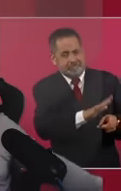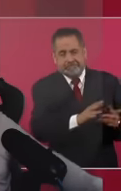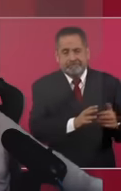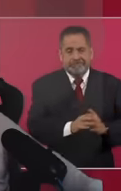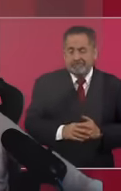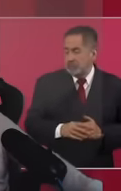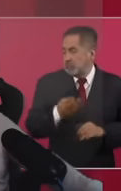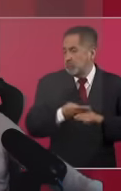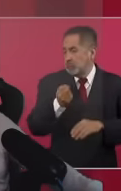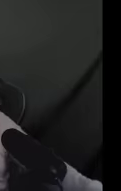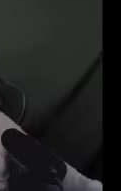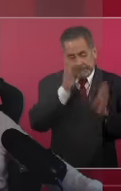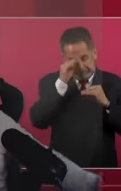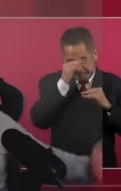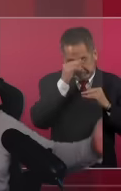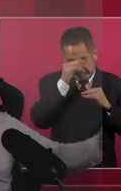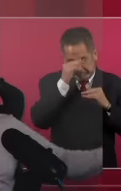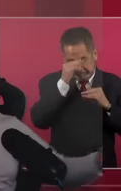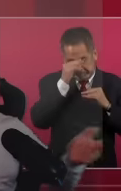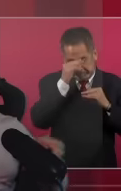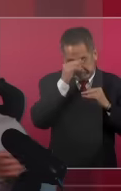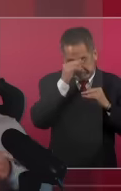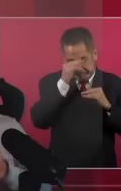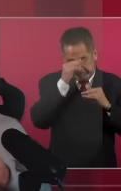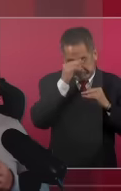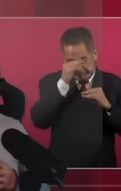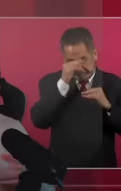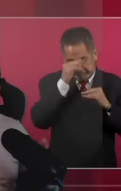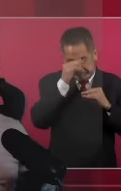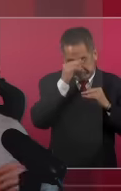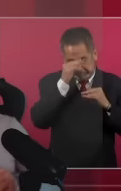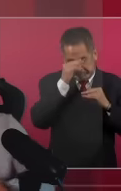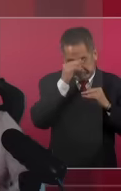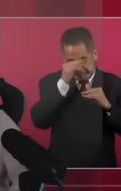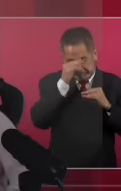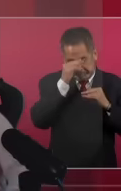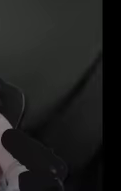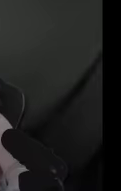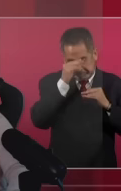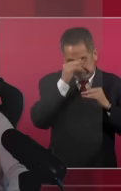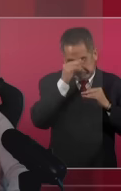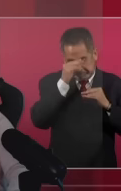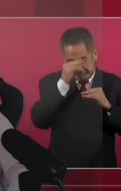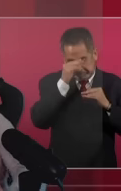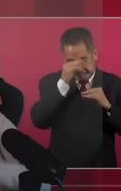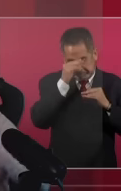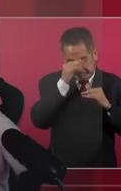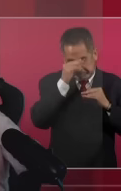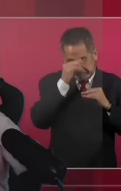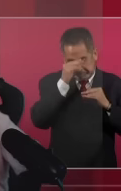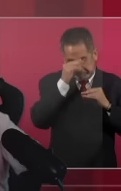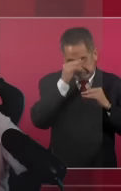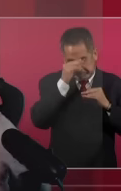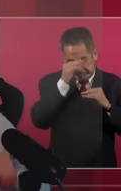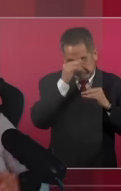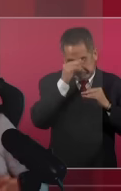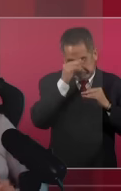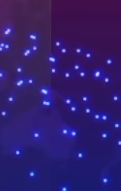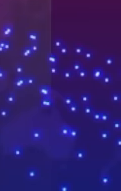se puede ver pues a esta familia parte de lo que dijo el presidente andrés manuel lópez obrador un